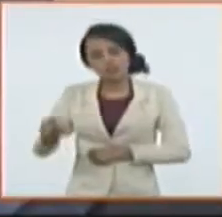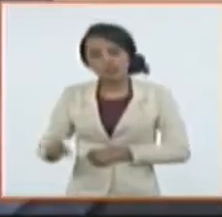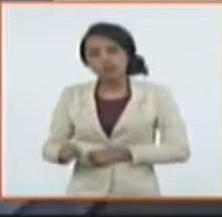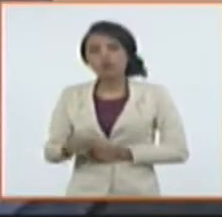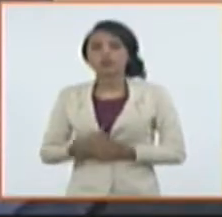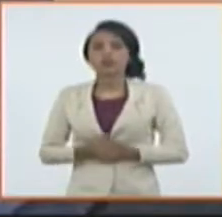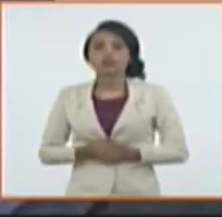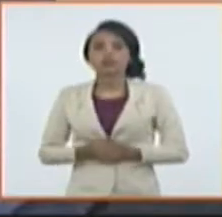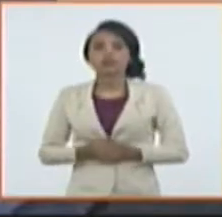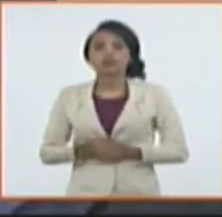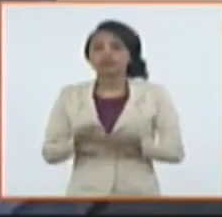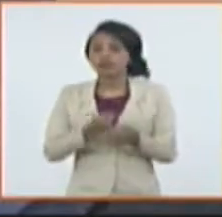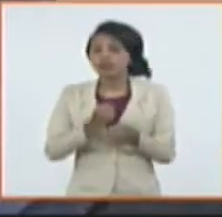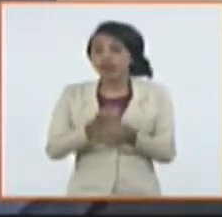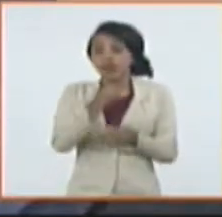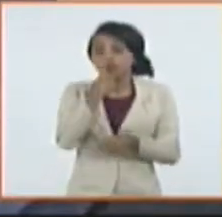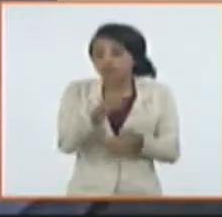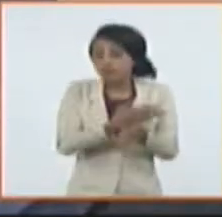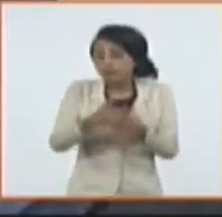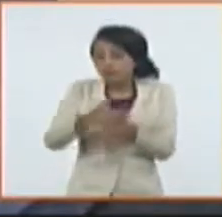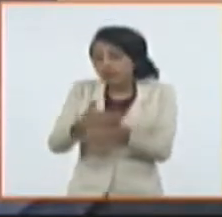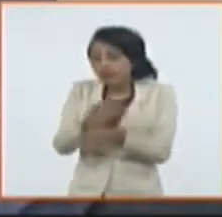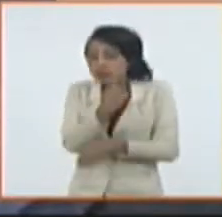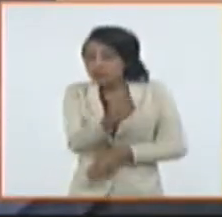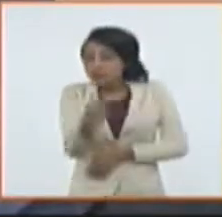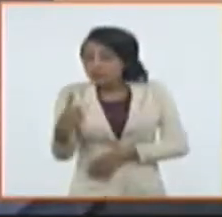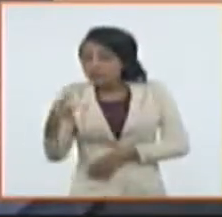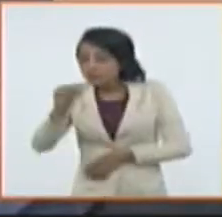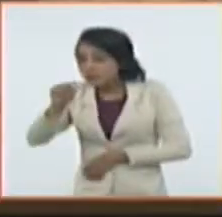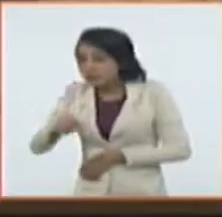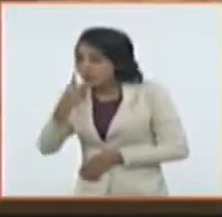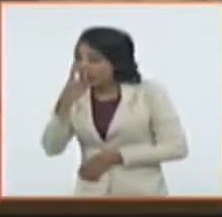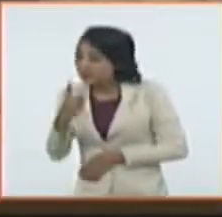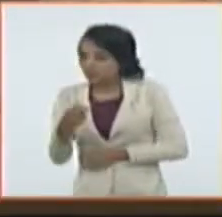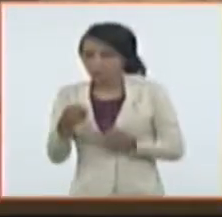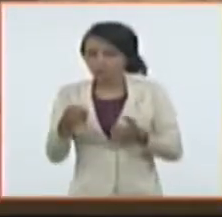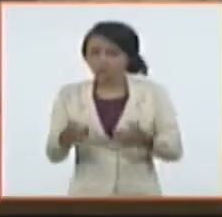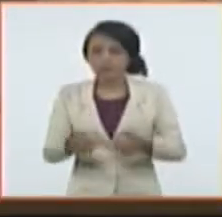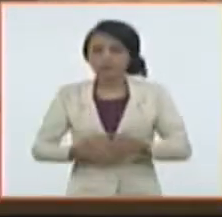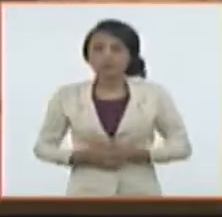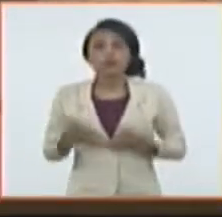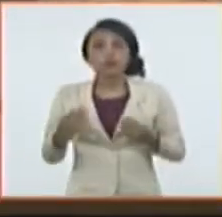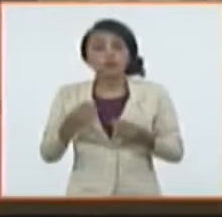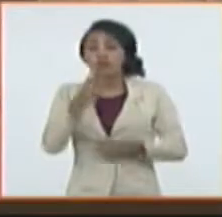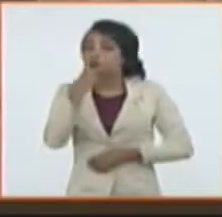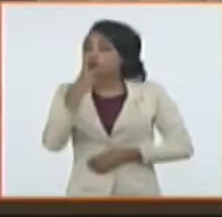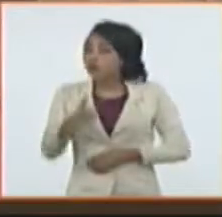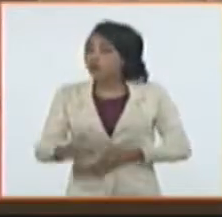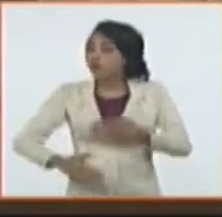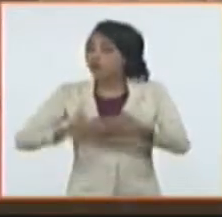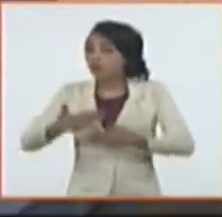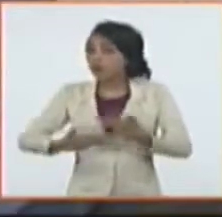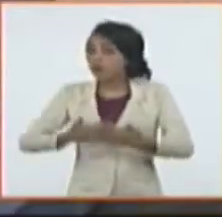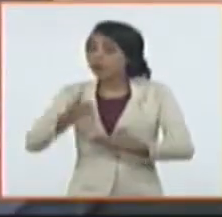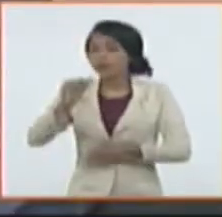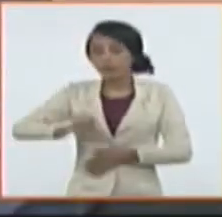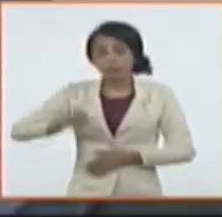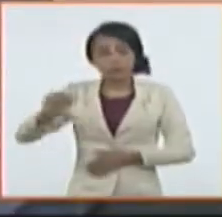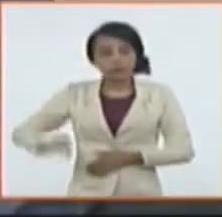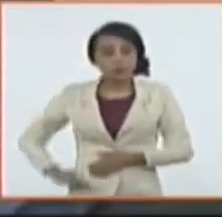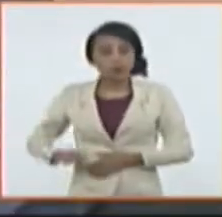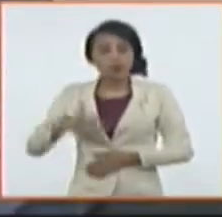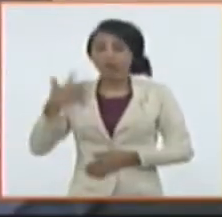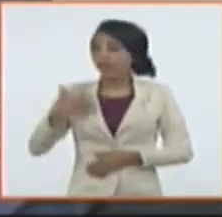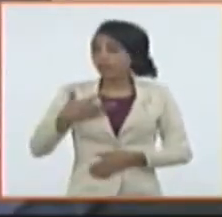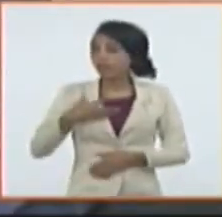trabajo diferenciado persona a persona, mucha atención a los problemas de la población, a los planteamientos de la población, el